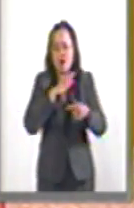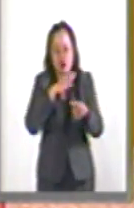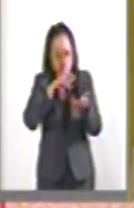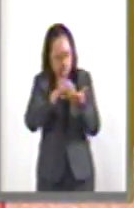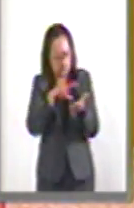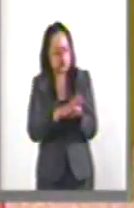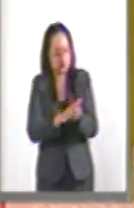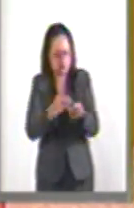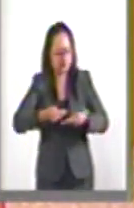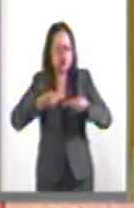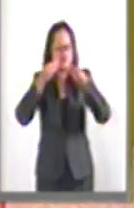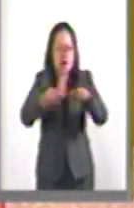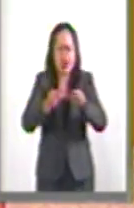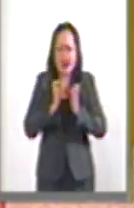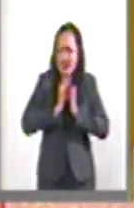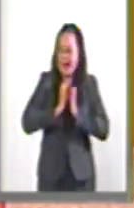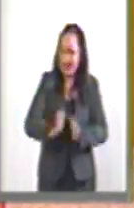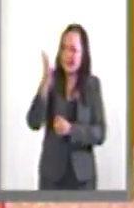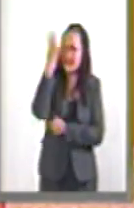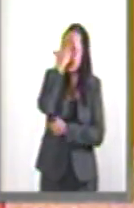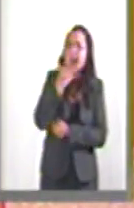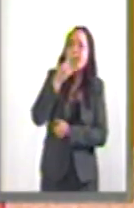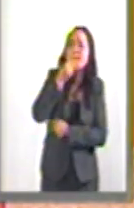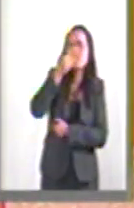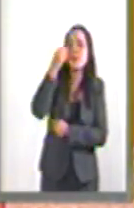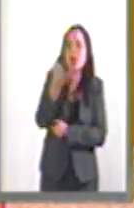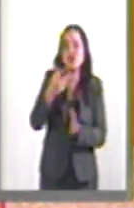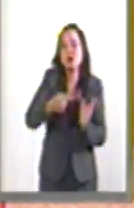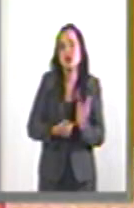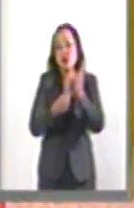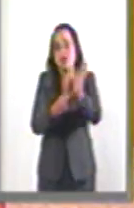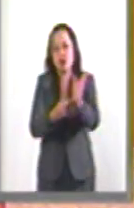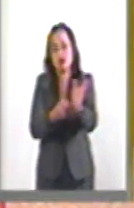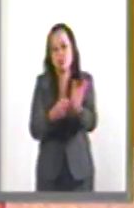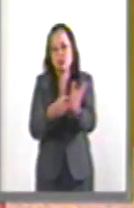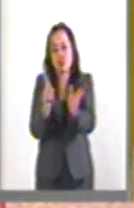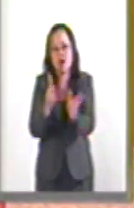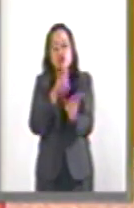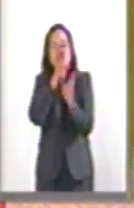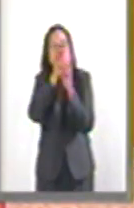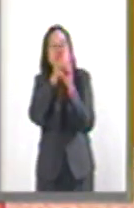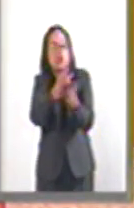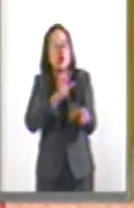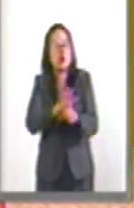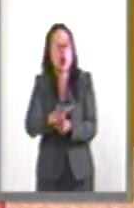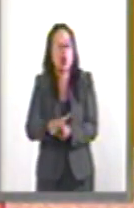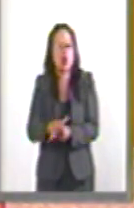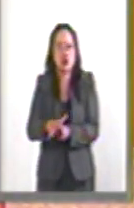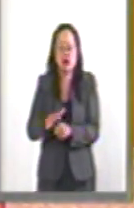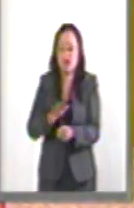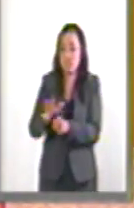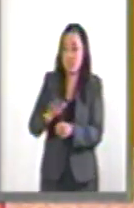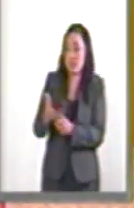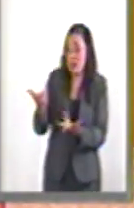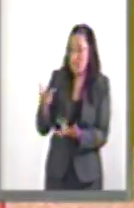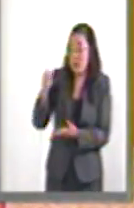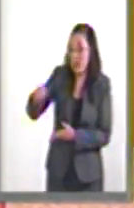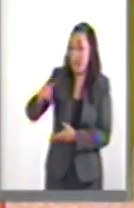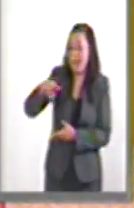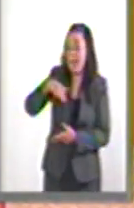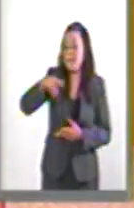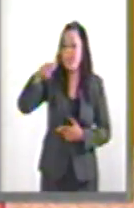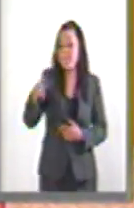muy elegante, prolijo, pero un rollo. Y dice, es una perla, el agente del